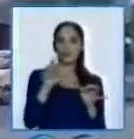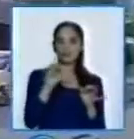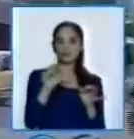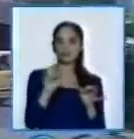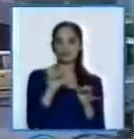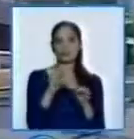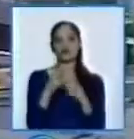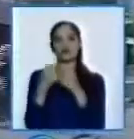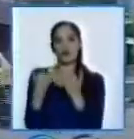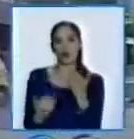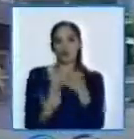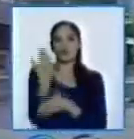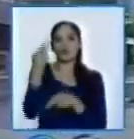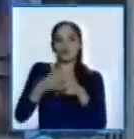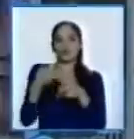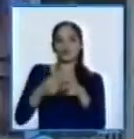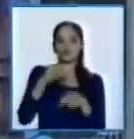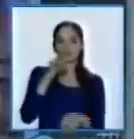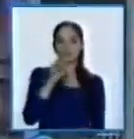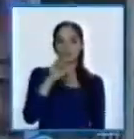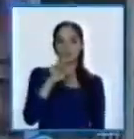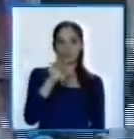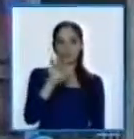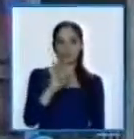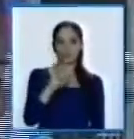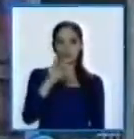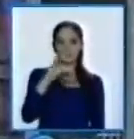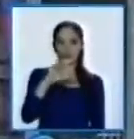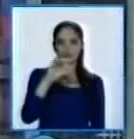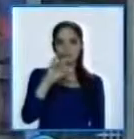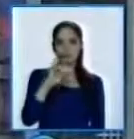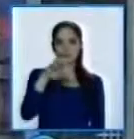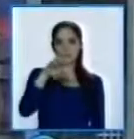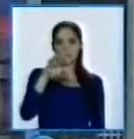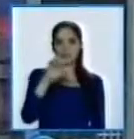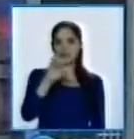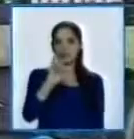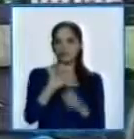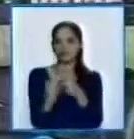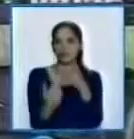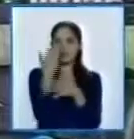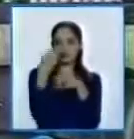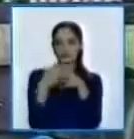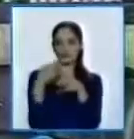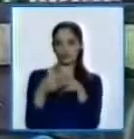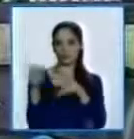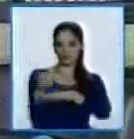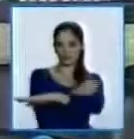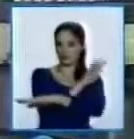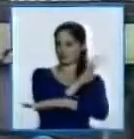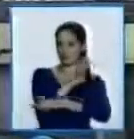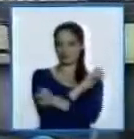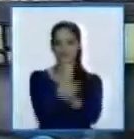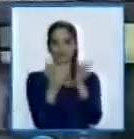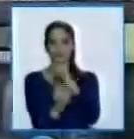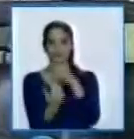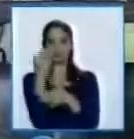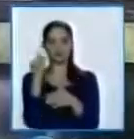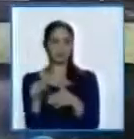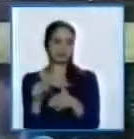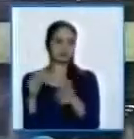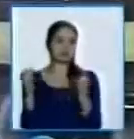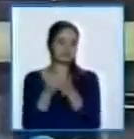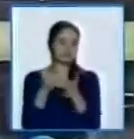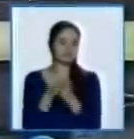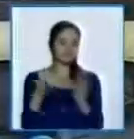Trucupey continúa trabajando para seguir siendo un lugar protagonista de la alegría, las celebraciones y la rumba de quienes lo frecuentaban. Y